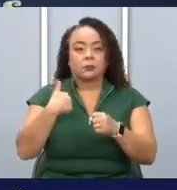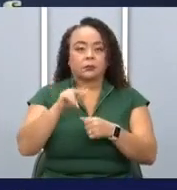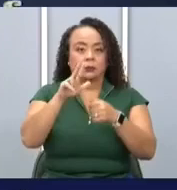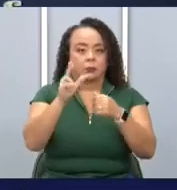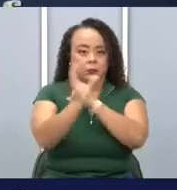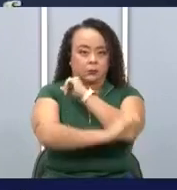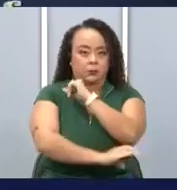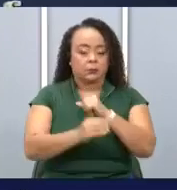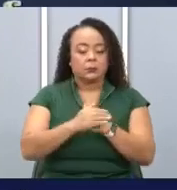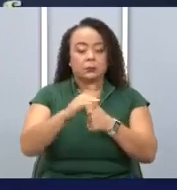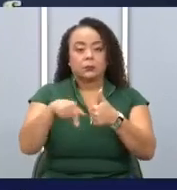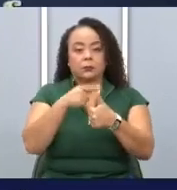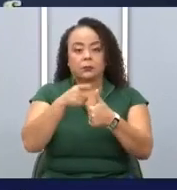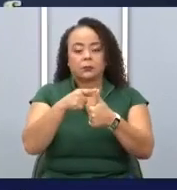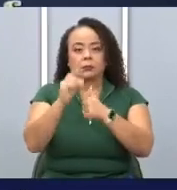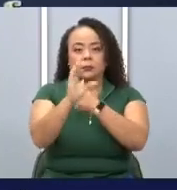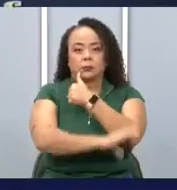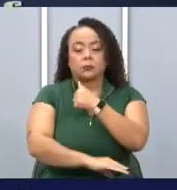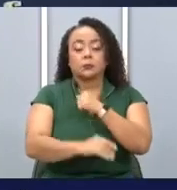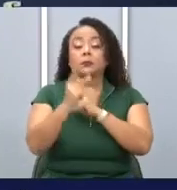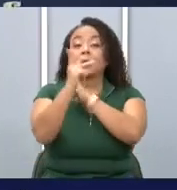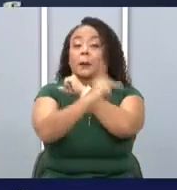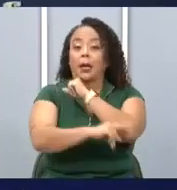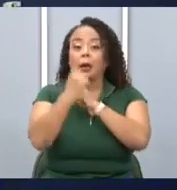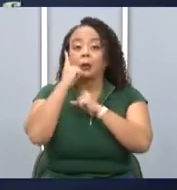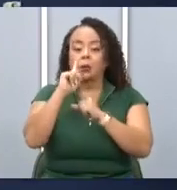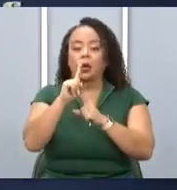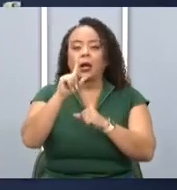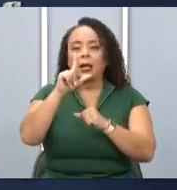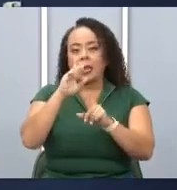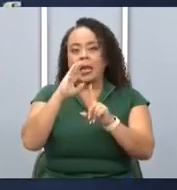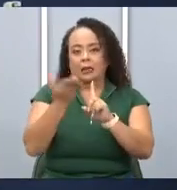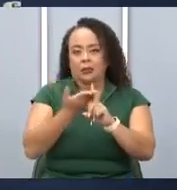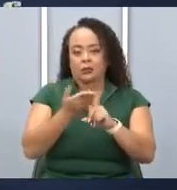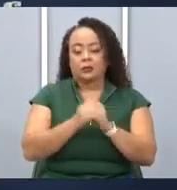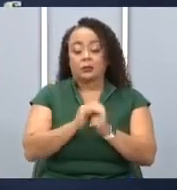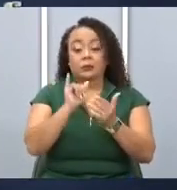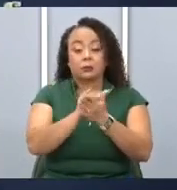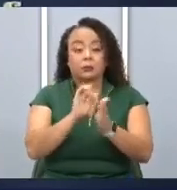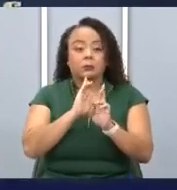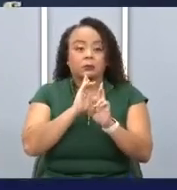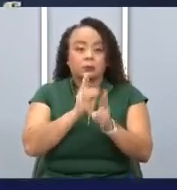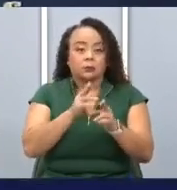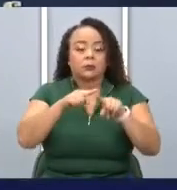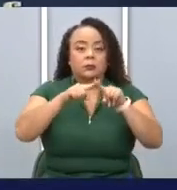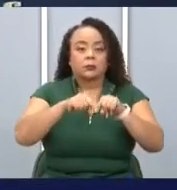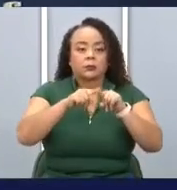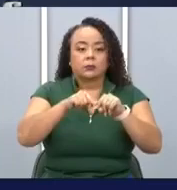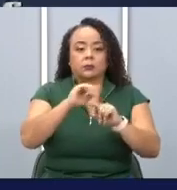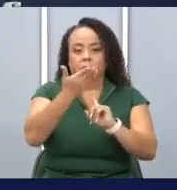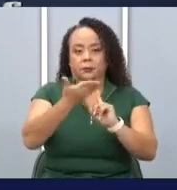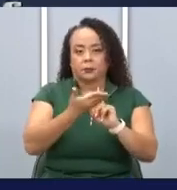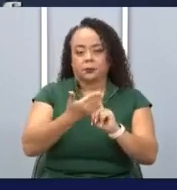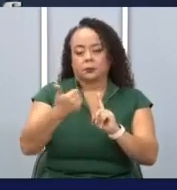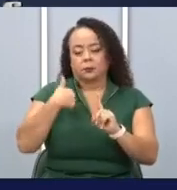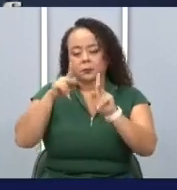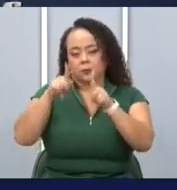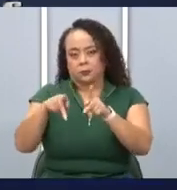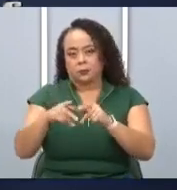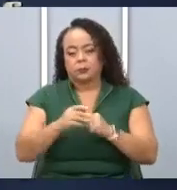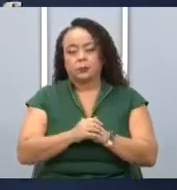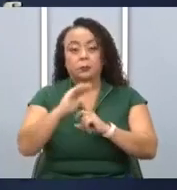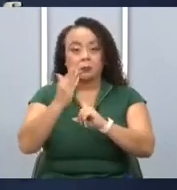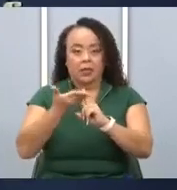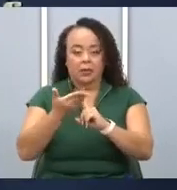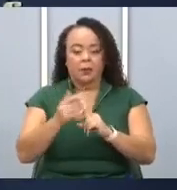sanciones. La primera de ellas es una sanción penal por el delito de lesiones. Este delito es de resultado, va a depender de las afectaciones que tenga la persona que ha